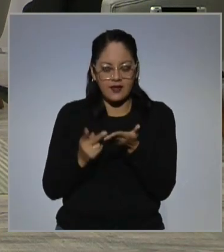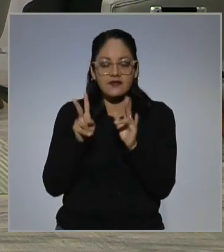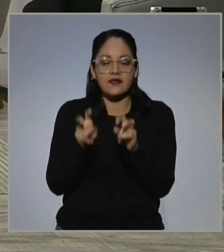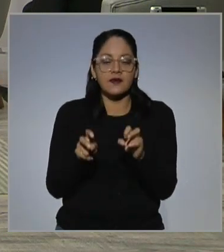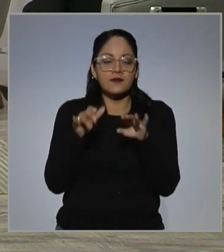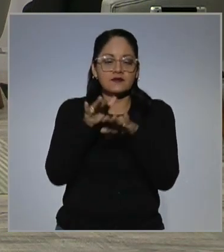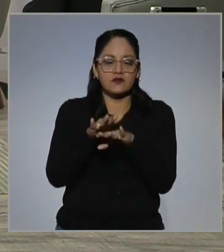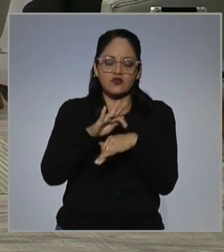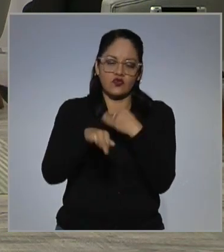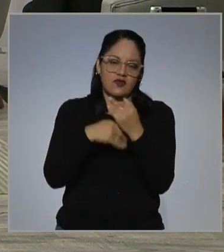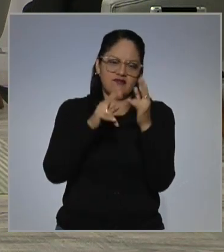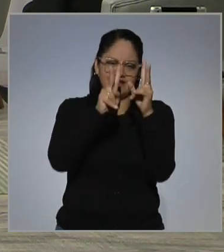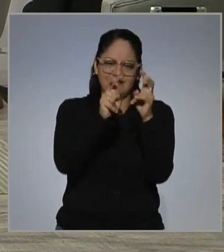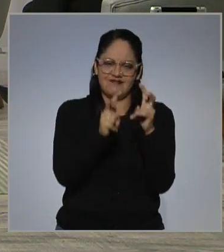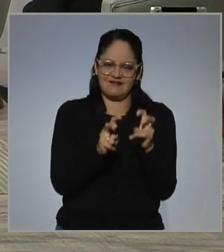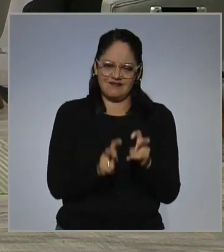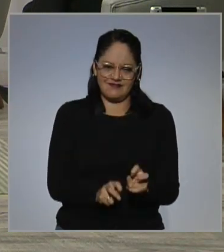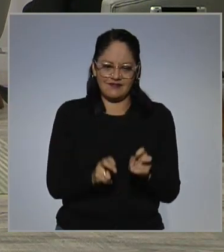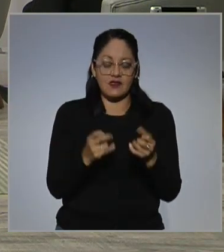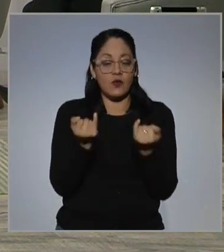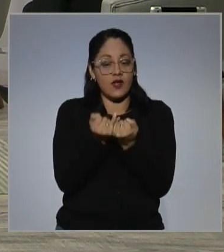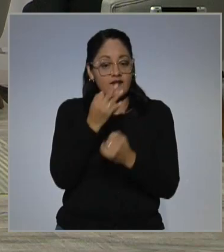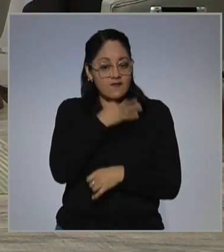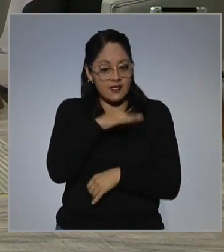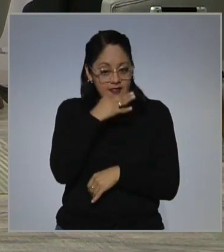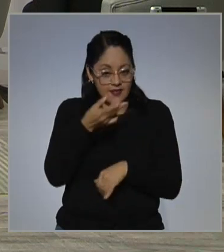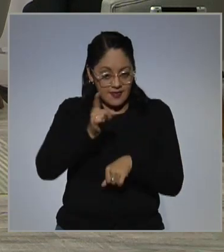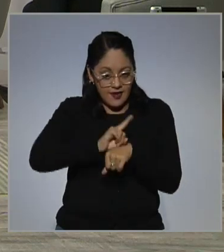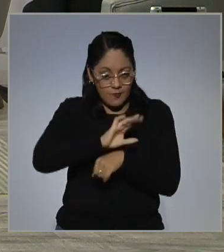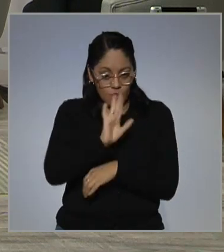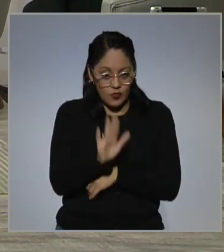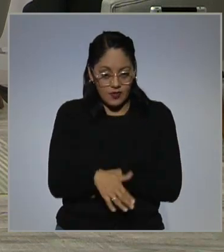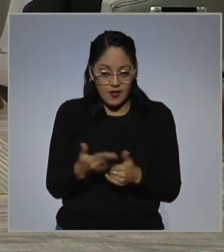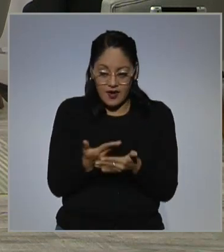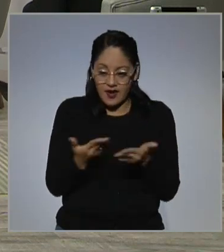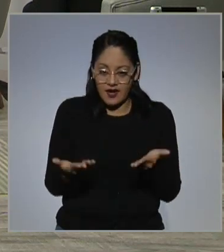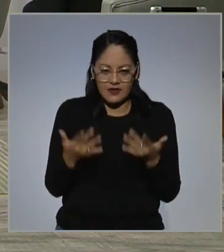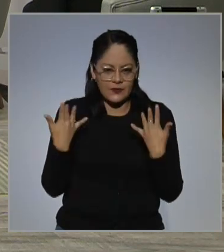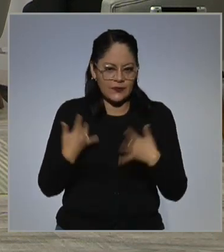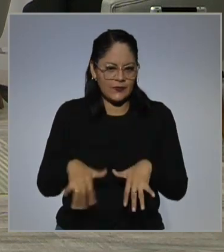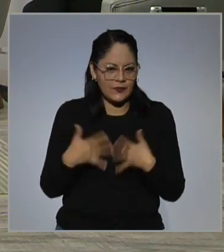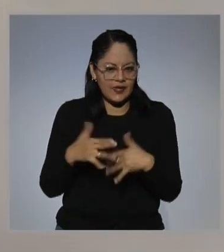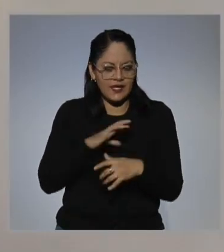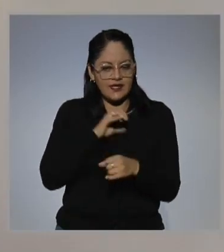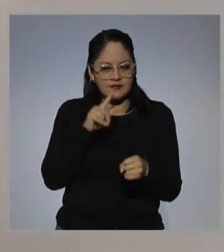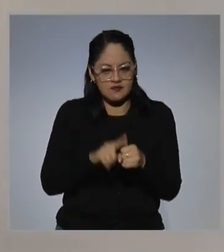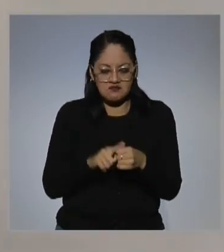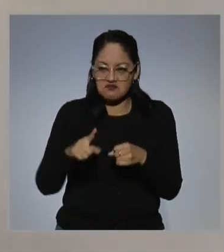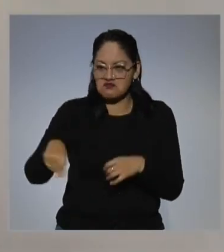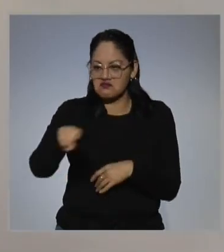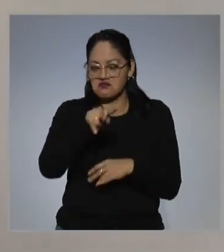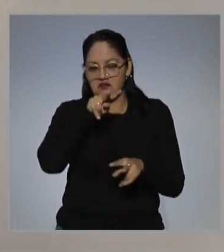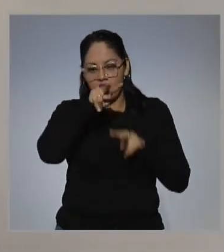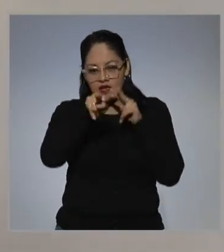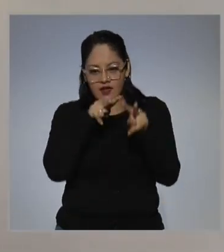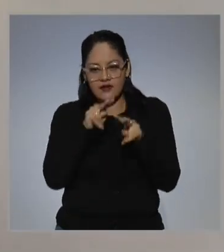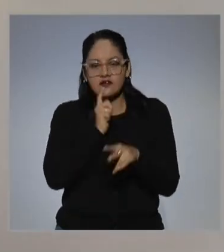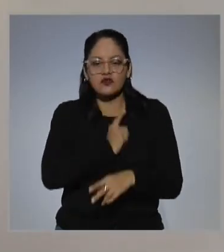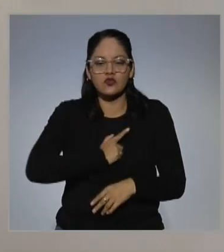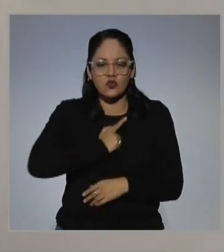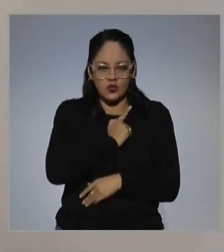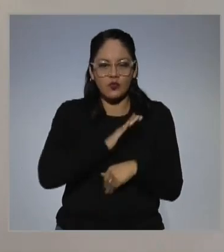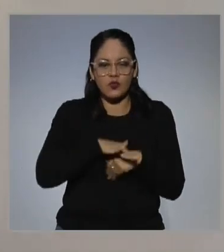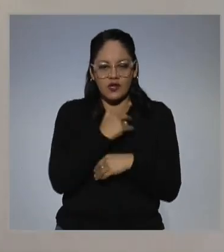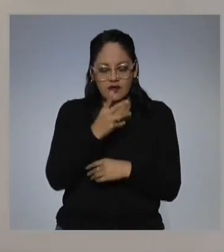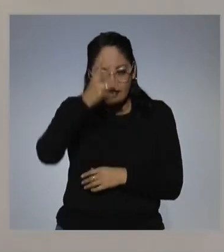acerca de todos los temas y la festividad del Día de Muertos está ocupando ahora lugares muy especiales. Eso nos da mucho gusto porque nos